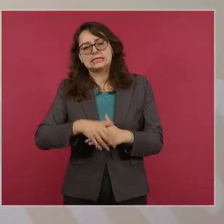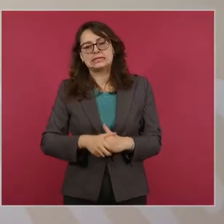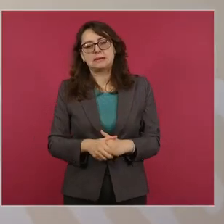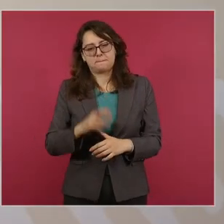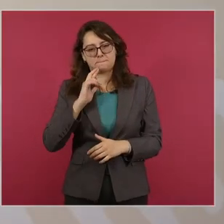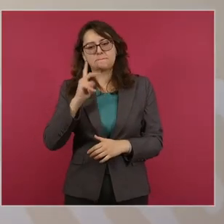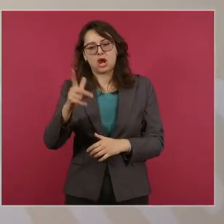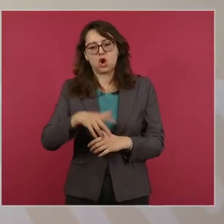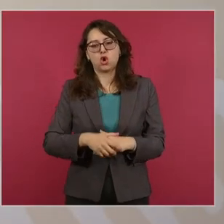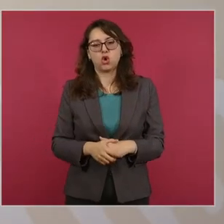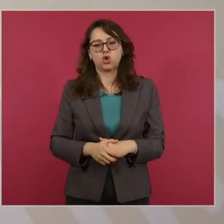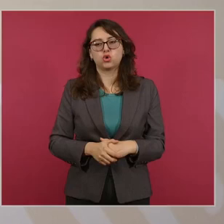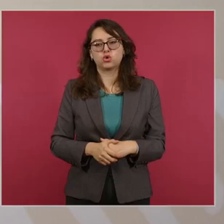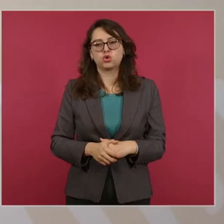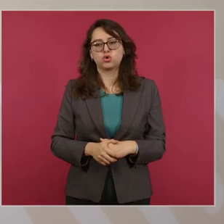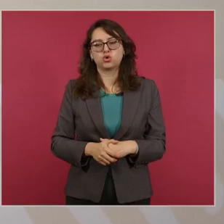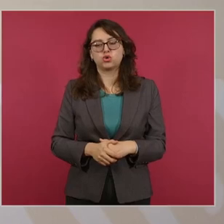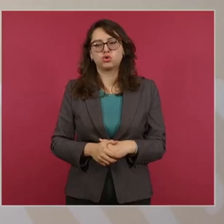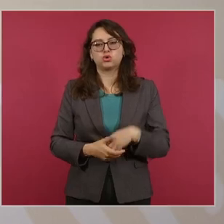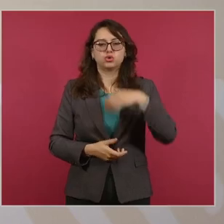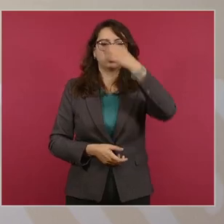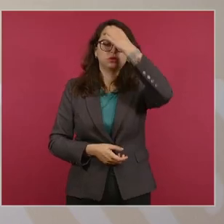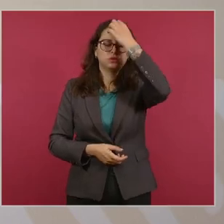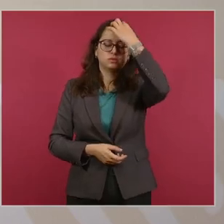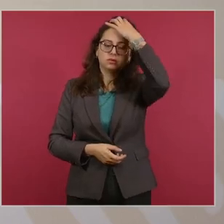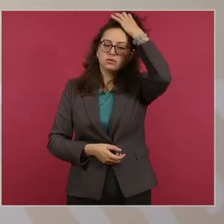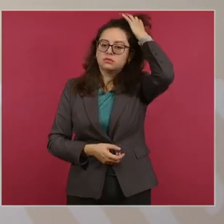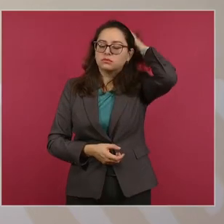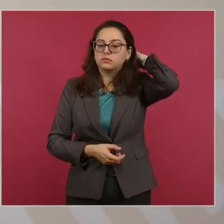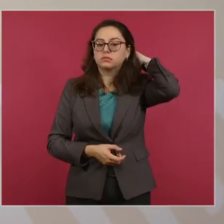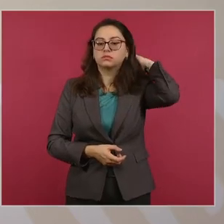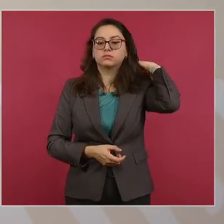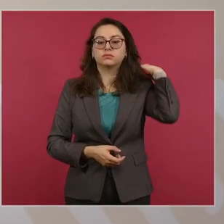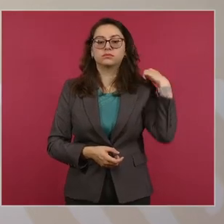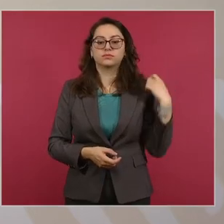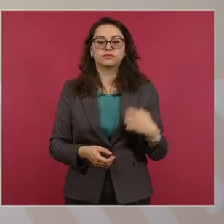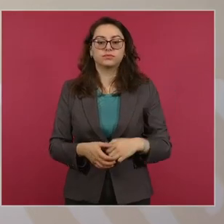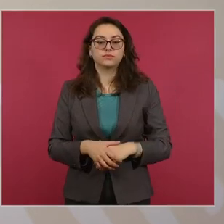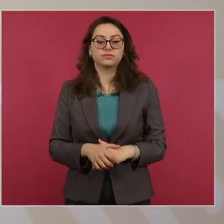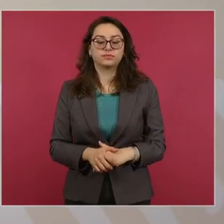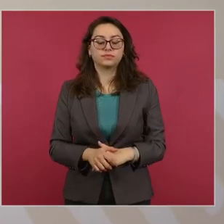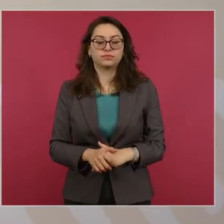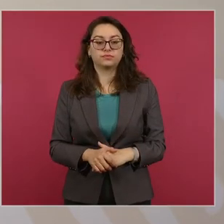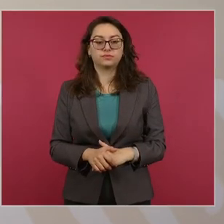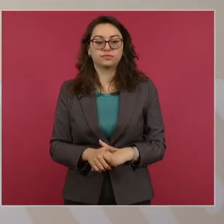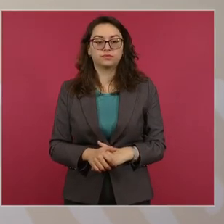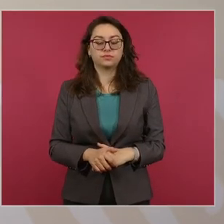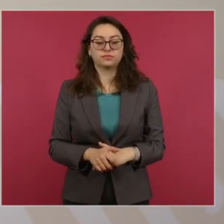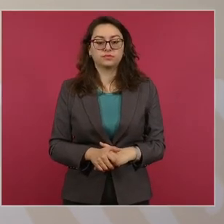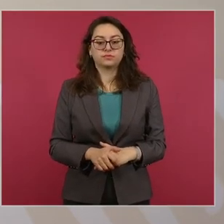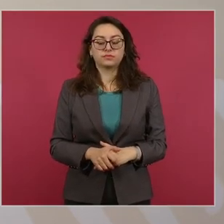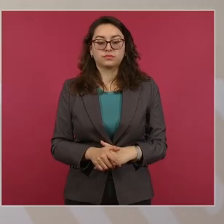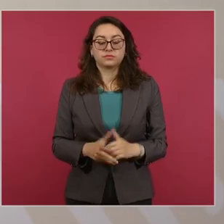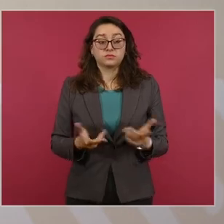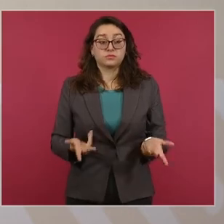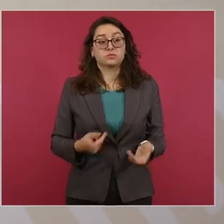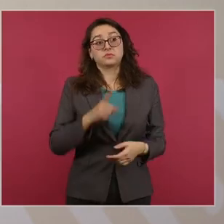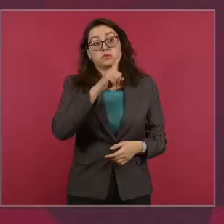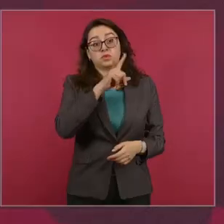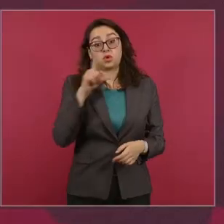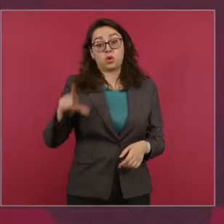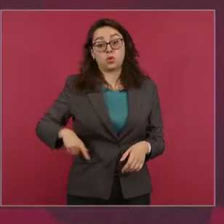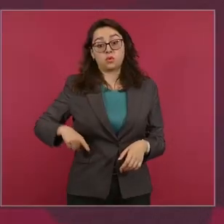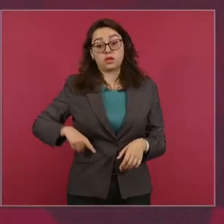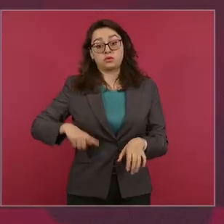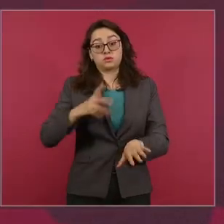lo de Moreira, lo del tesorero de Moreira que se comprometió el gobierno de Estados Unidos